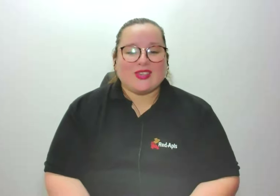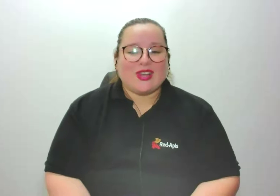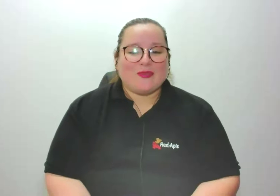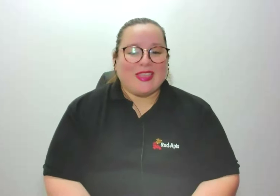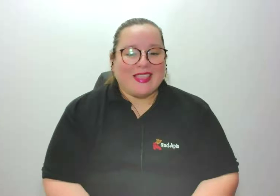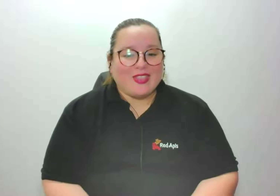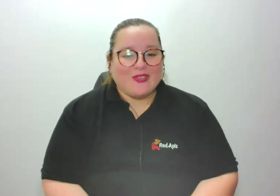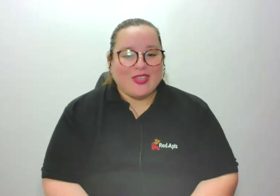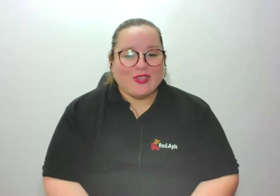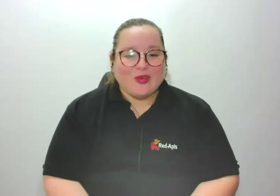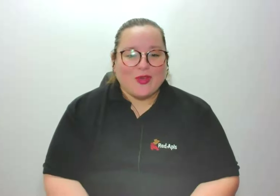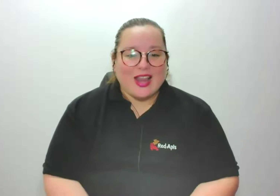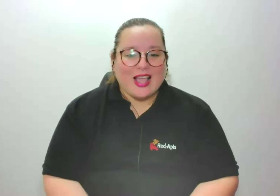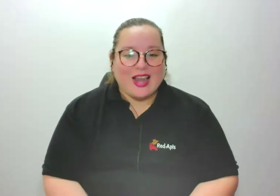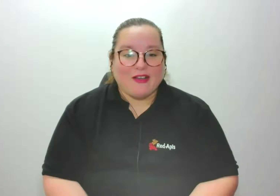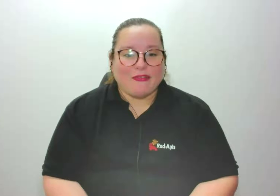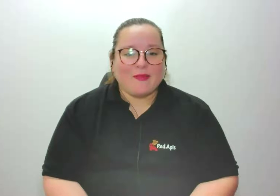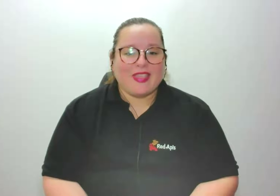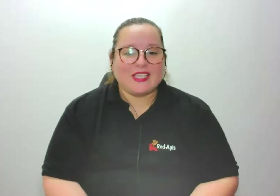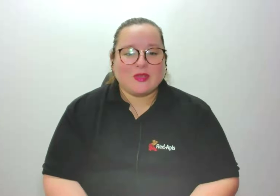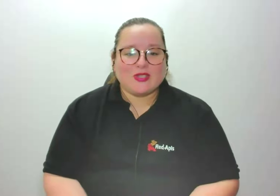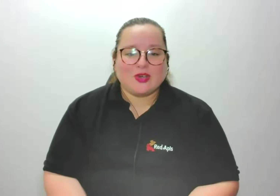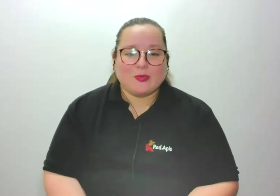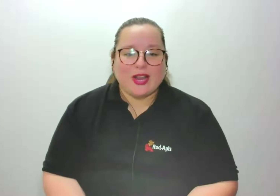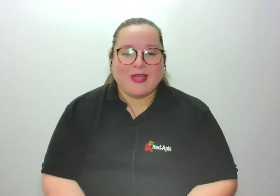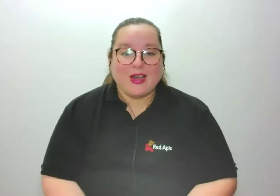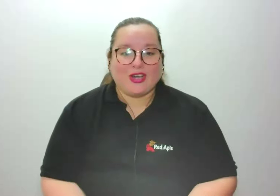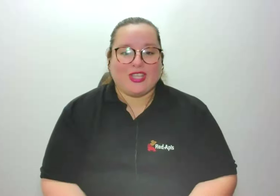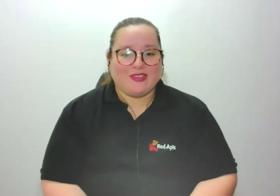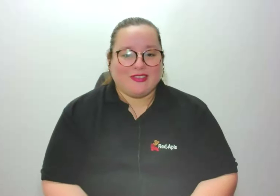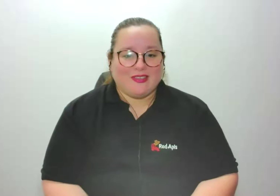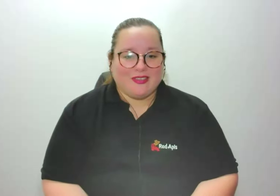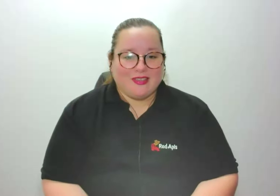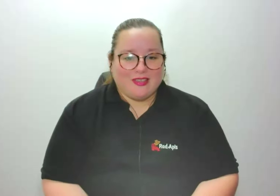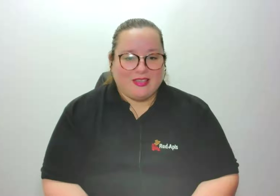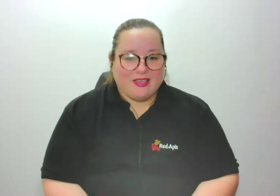Todo eso, irlo meditando, viendo cómo es la forma de la expresión corporal para los niños.